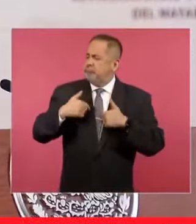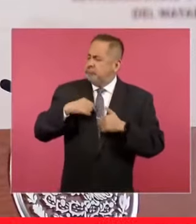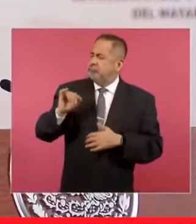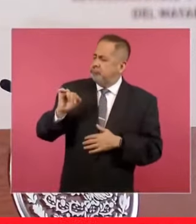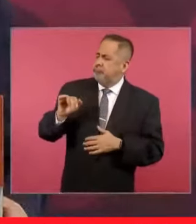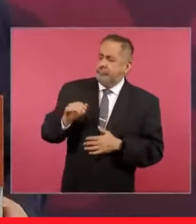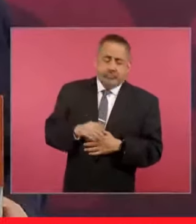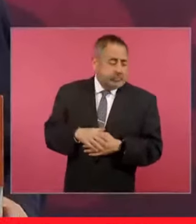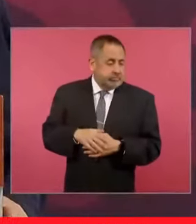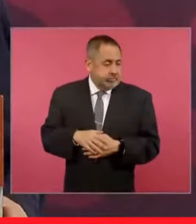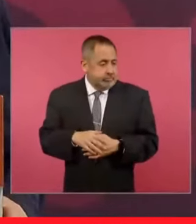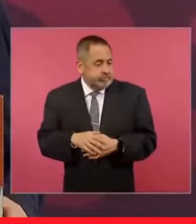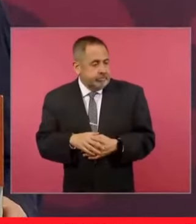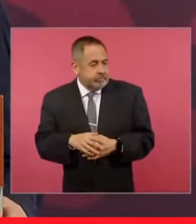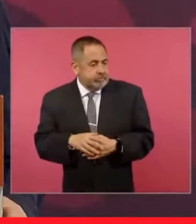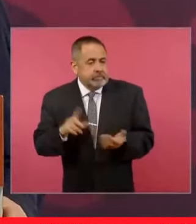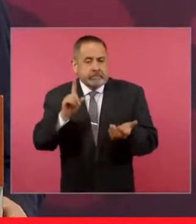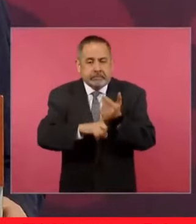pues